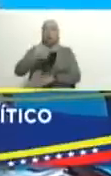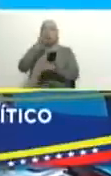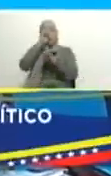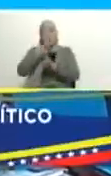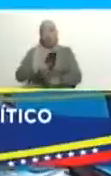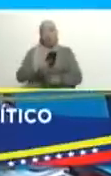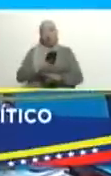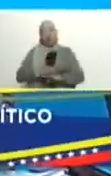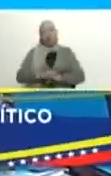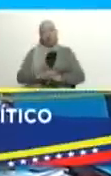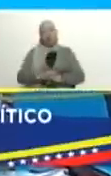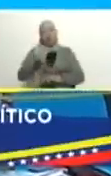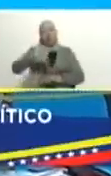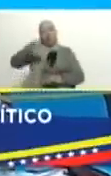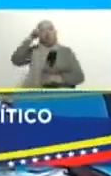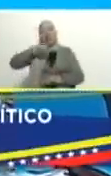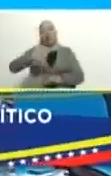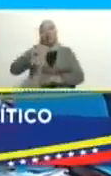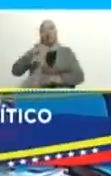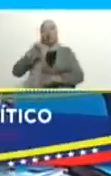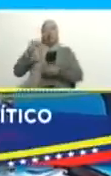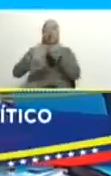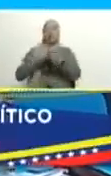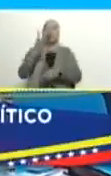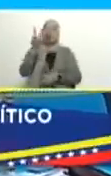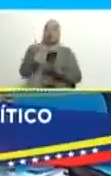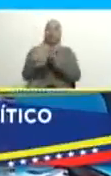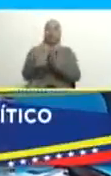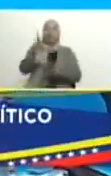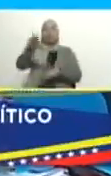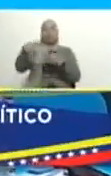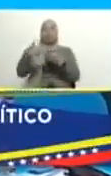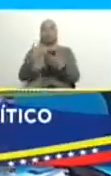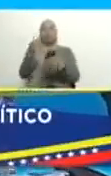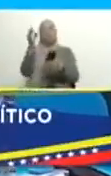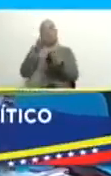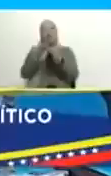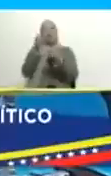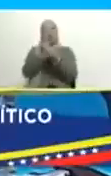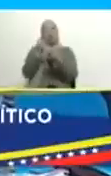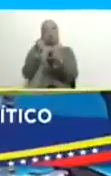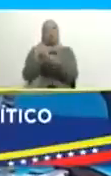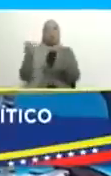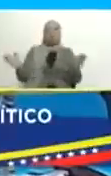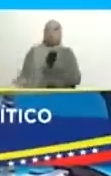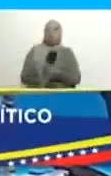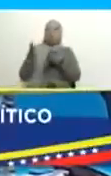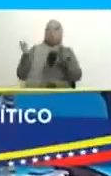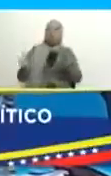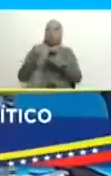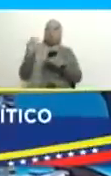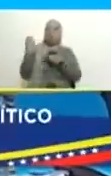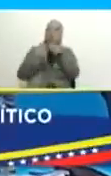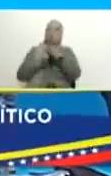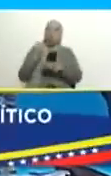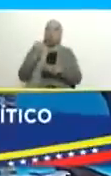respeto. Así que este año 2023, que no estuvo exento de dificultades, yo creo que